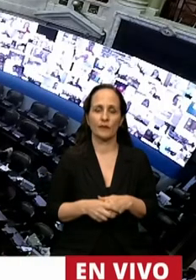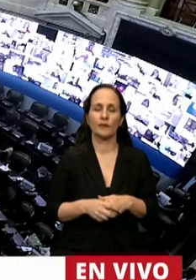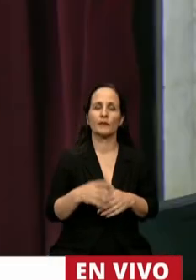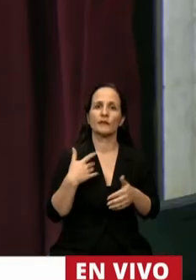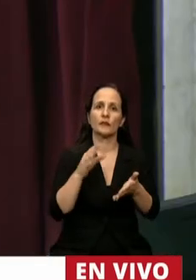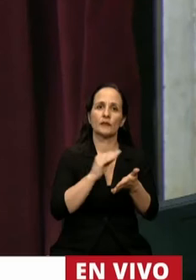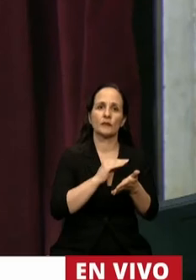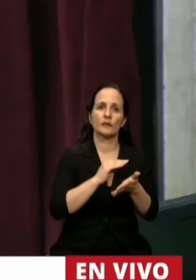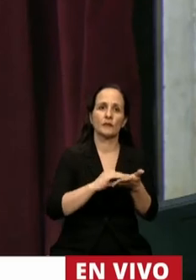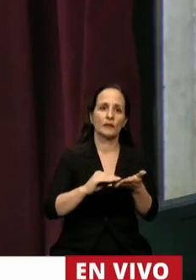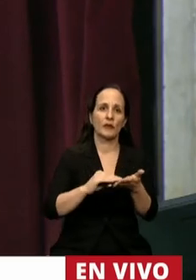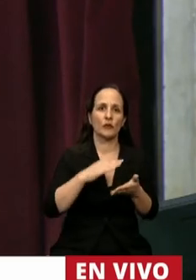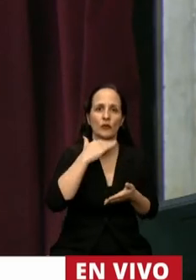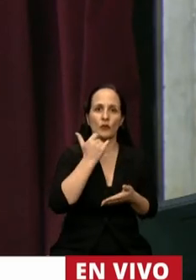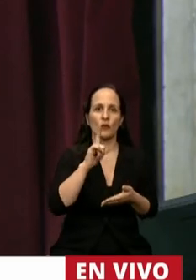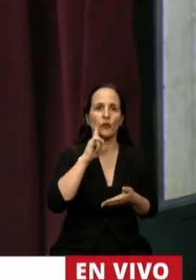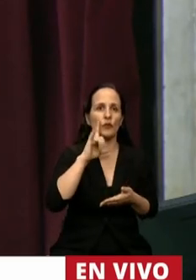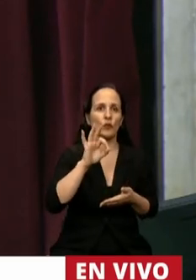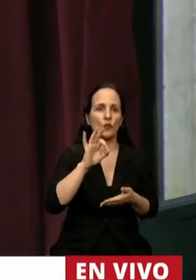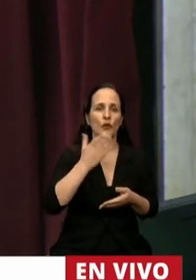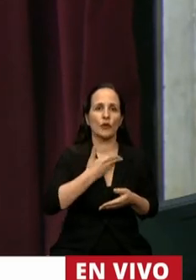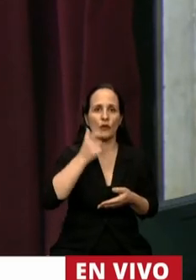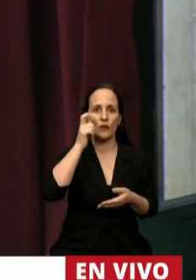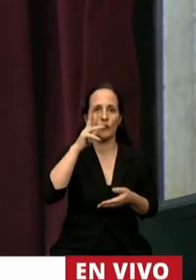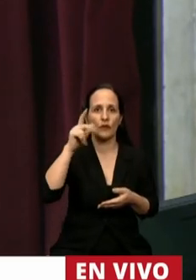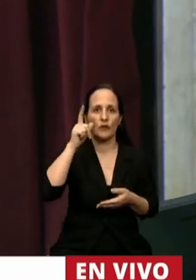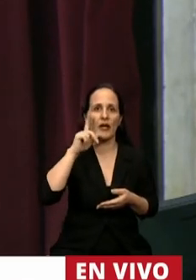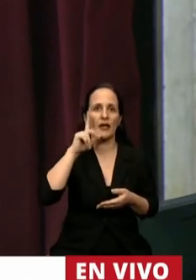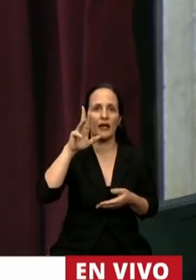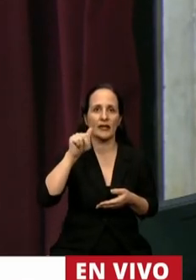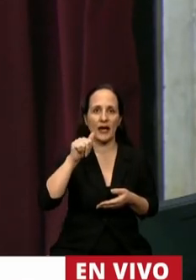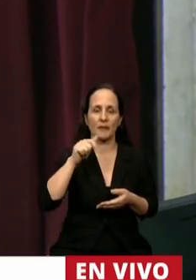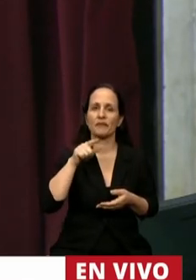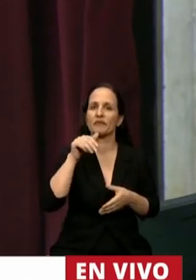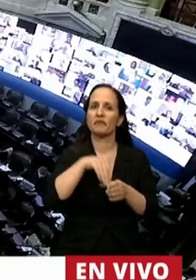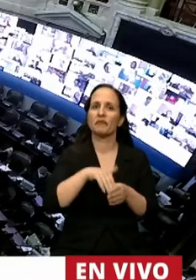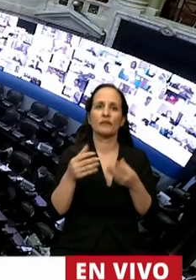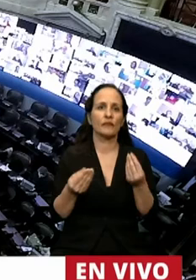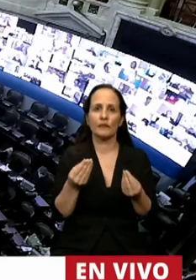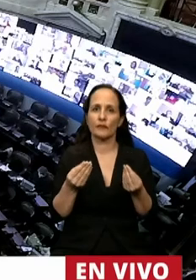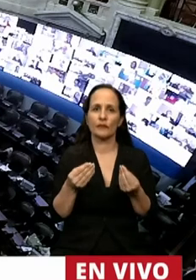Negativo. Diputado Julio Ferreira, para indicar el sentido de su voto.